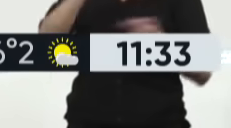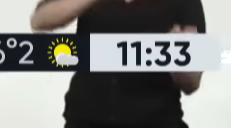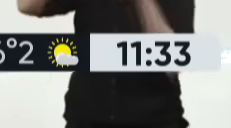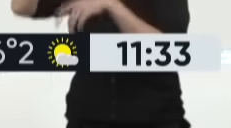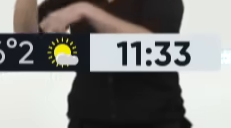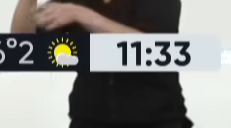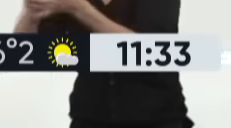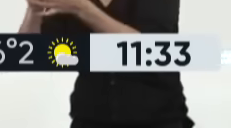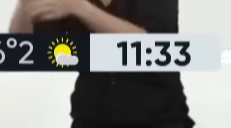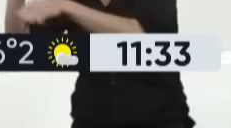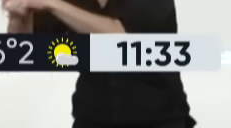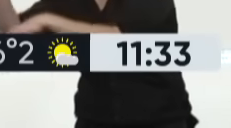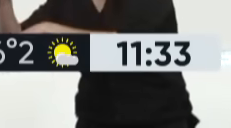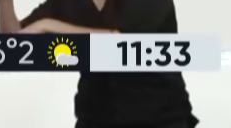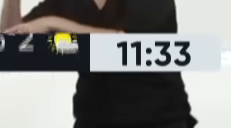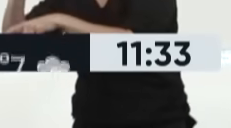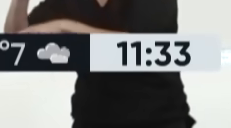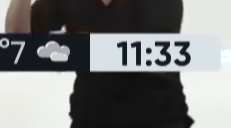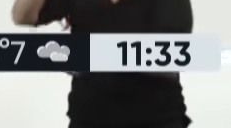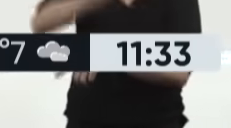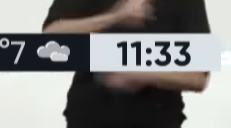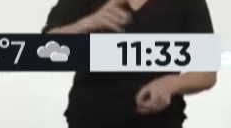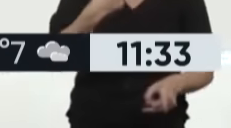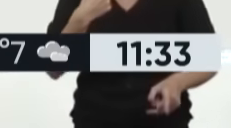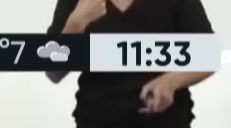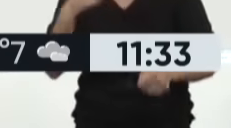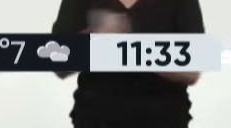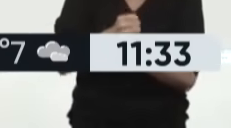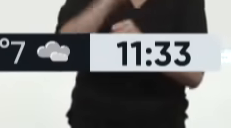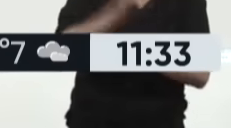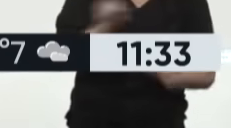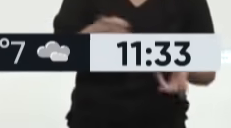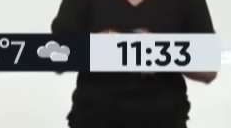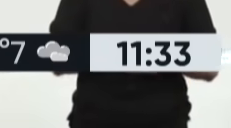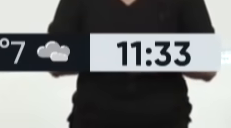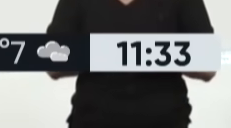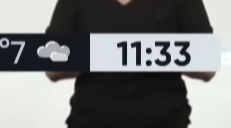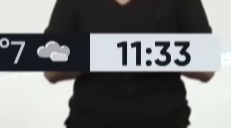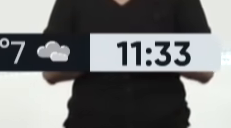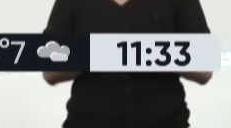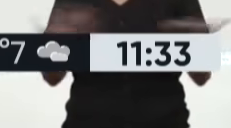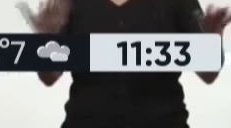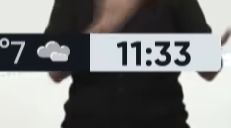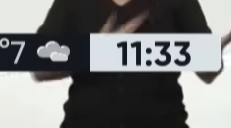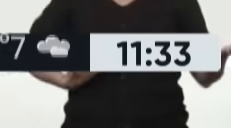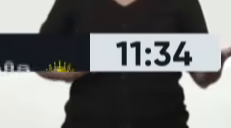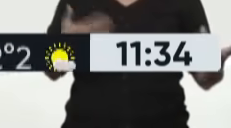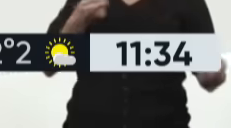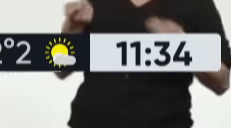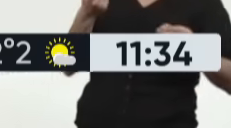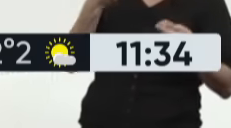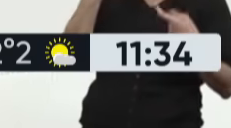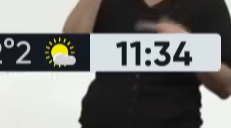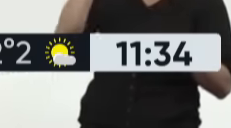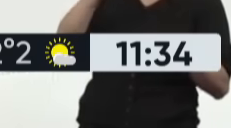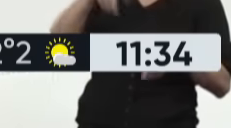queremos tener la confirmación de que esto efectivamente haya sucedido de parte del gobierno, si es